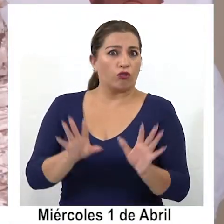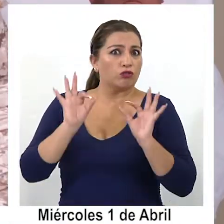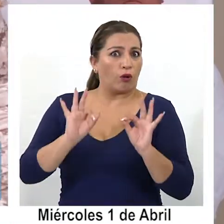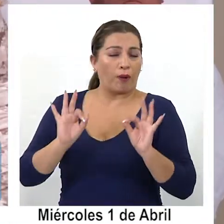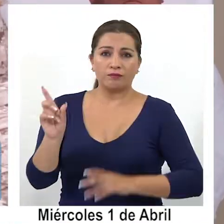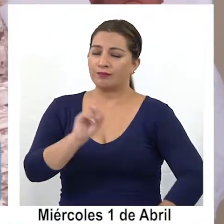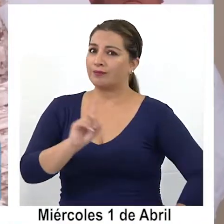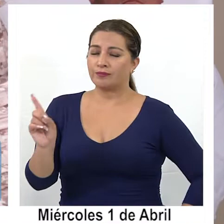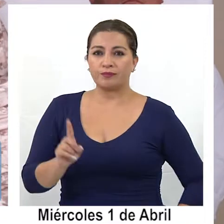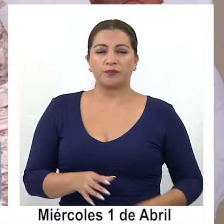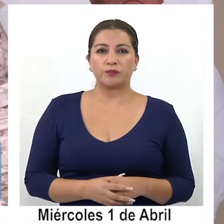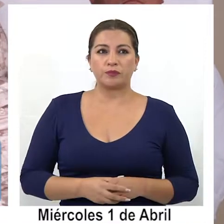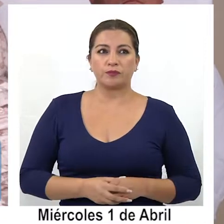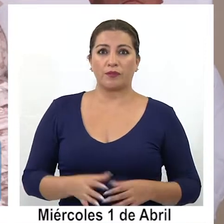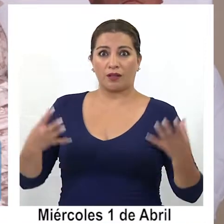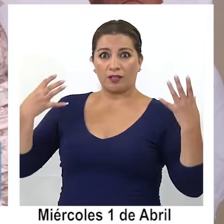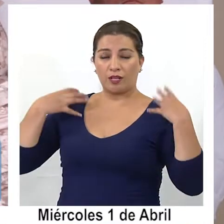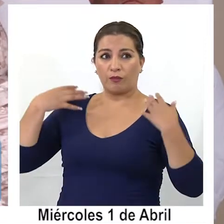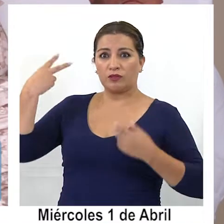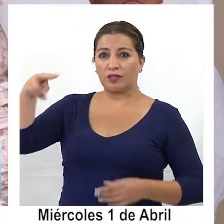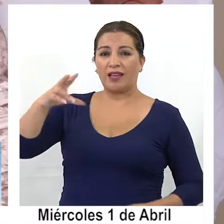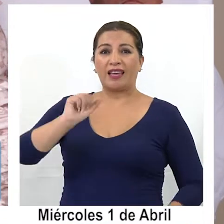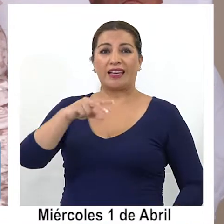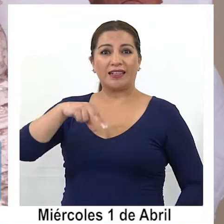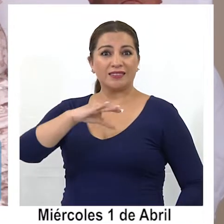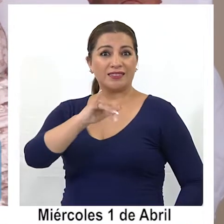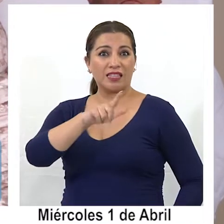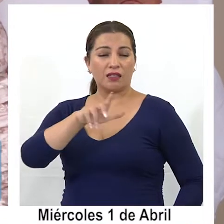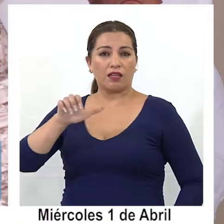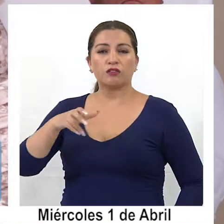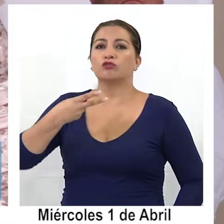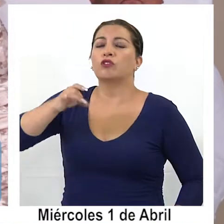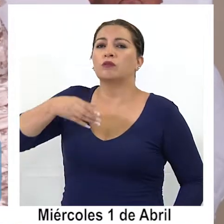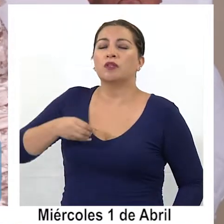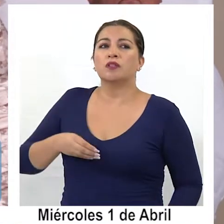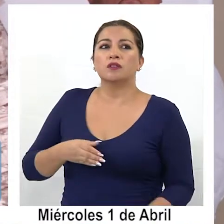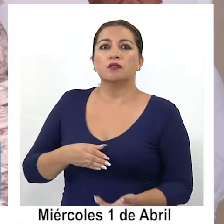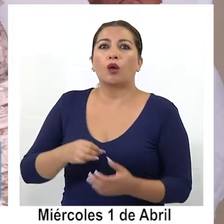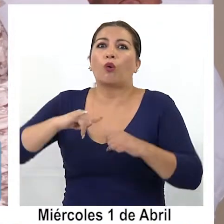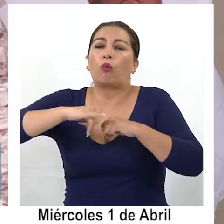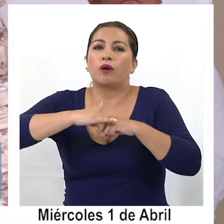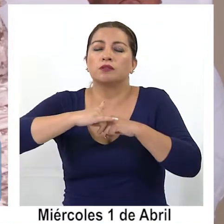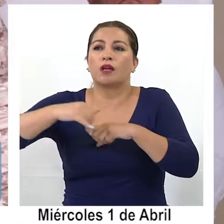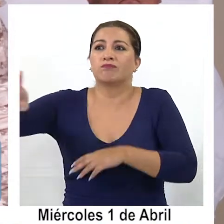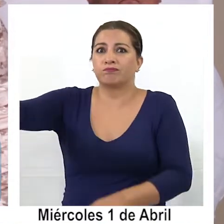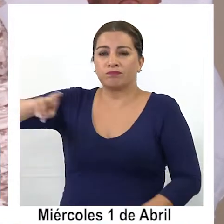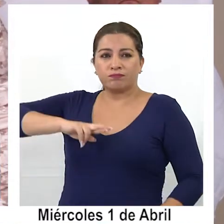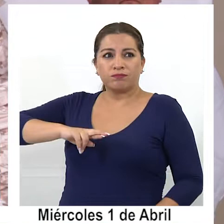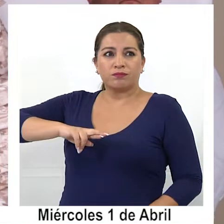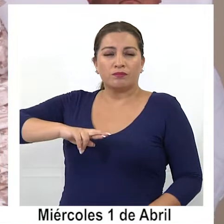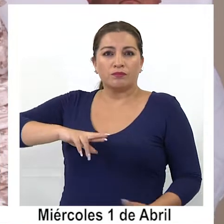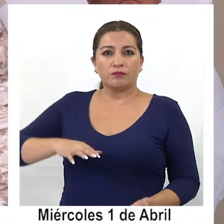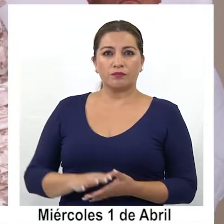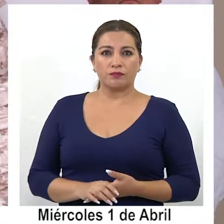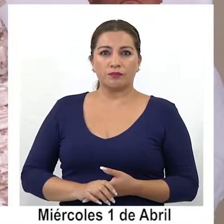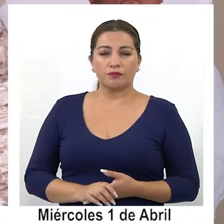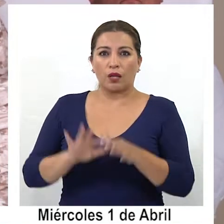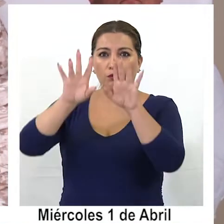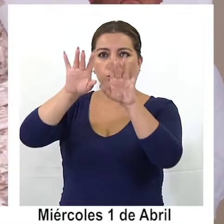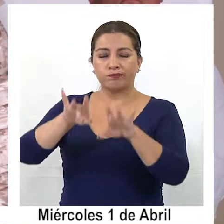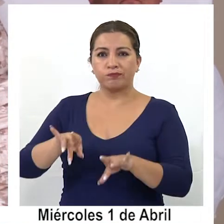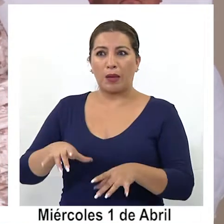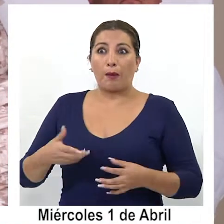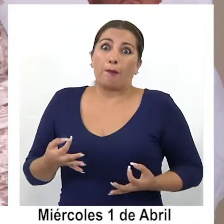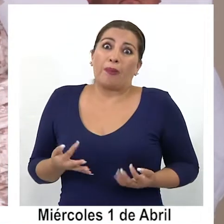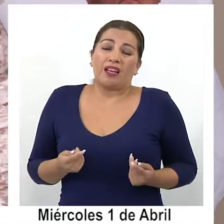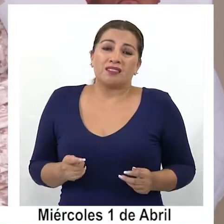que corresponde que se haga como es Cancillería. Solamente hemos tenido acceso a WhatsApp, mensajes y comunicados que parecieran